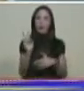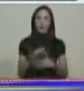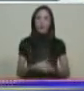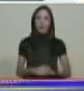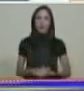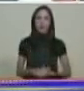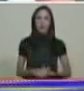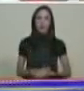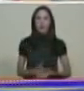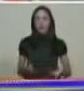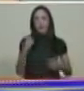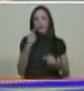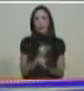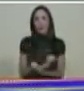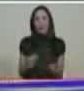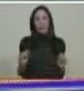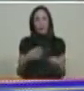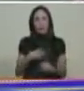no puede ser